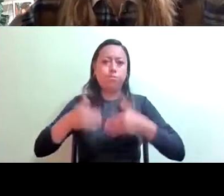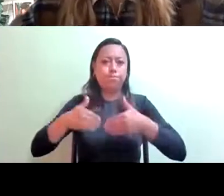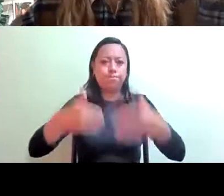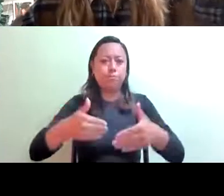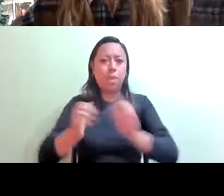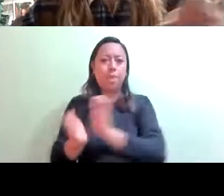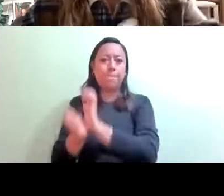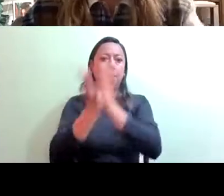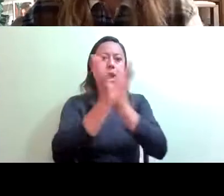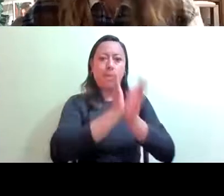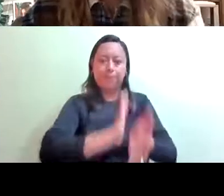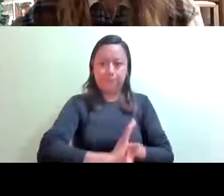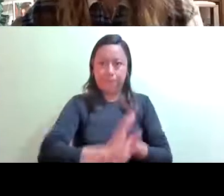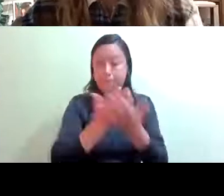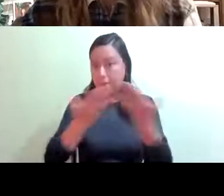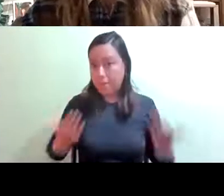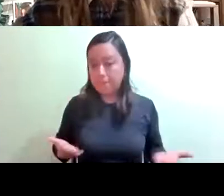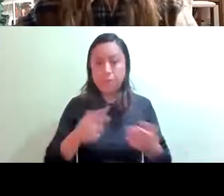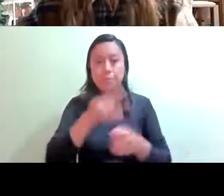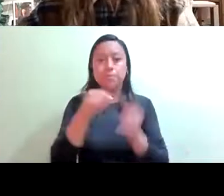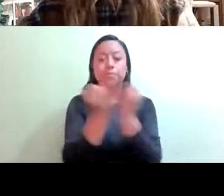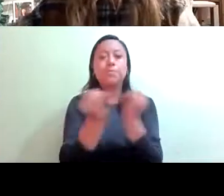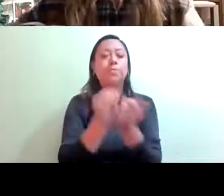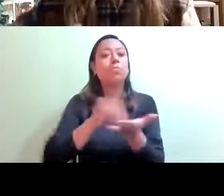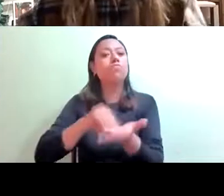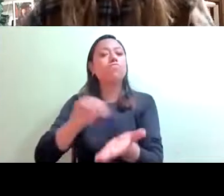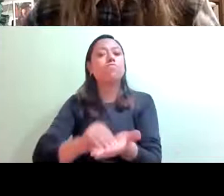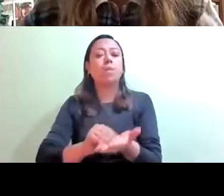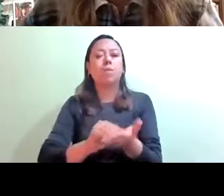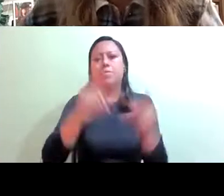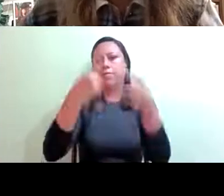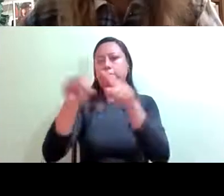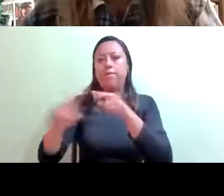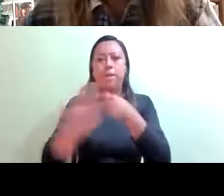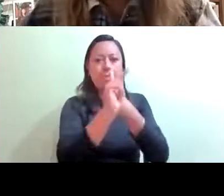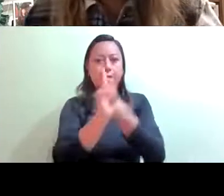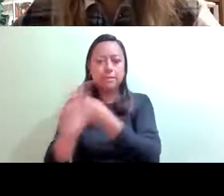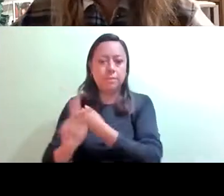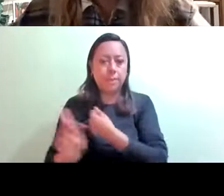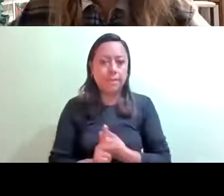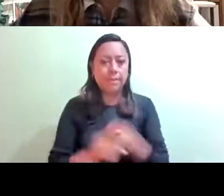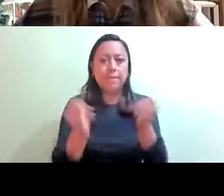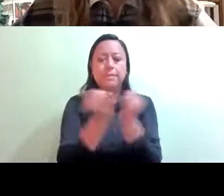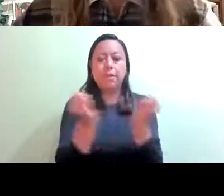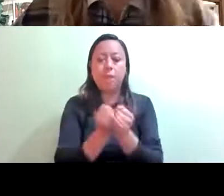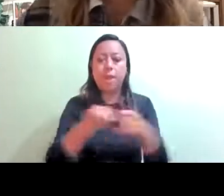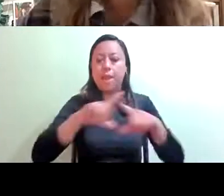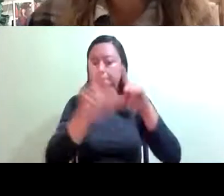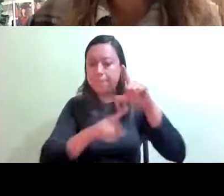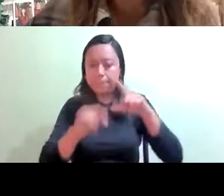reconocidos y luego postulados por varios países y luego por las Naciones Unidas